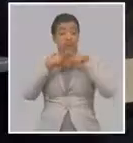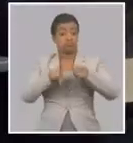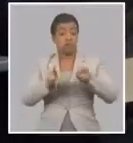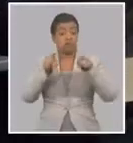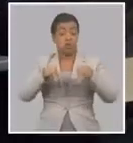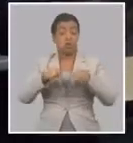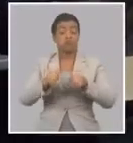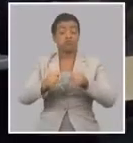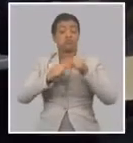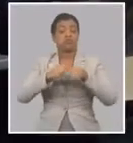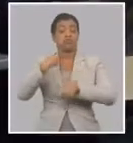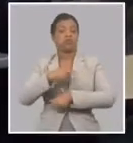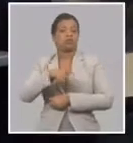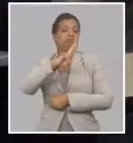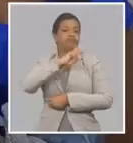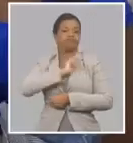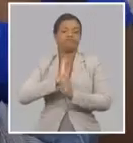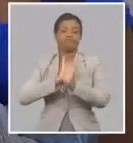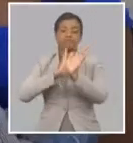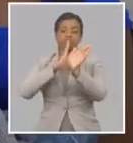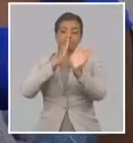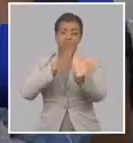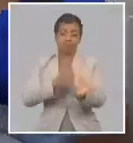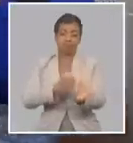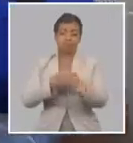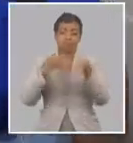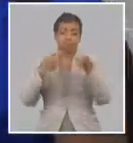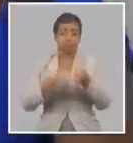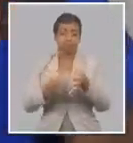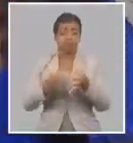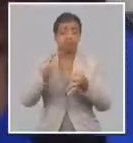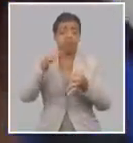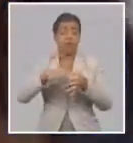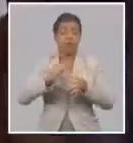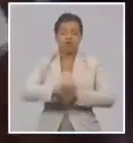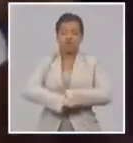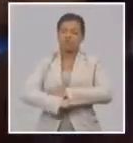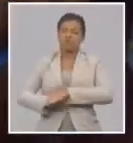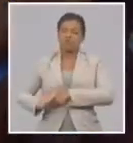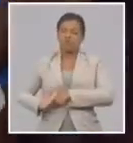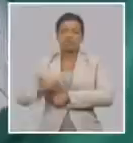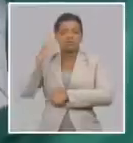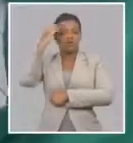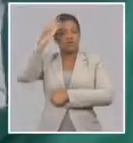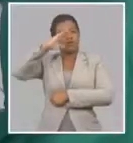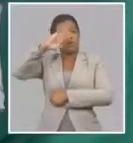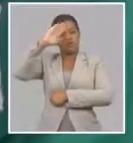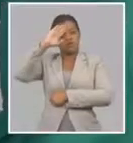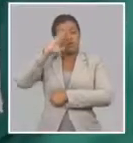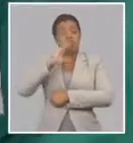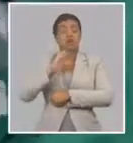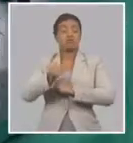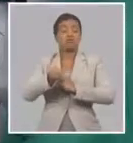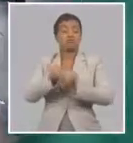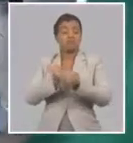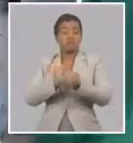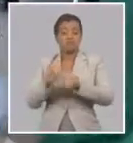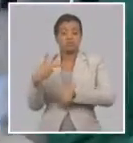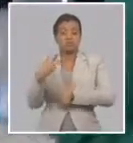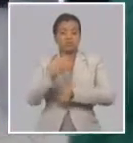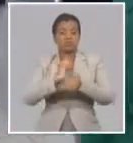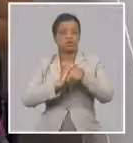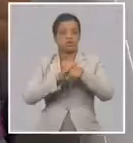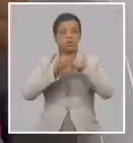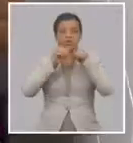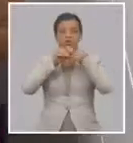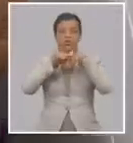impone el ser responsables y disciplinados para no romper con la cadena de esfuerzos que hace el estado cubano con el objetivo de cortar la transmisión